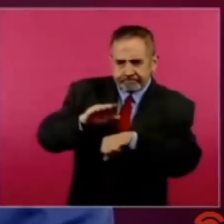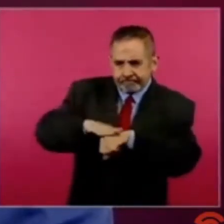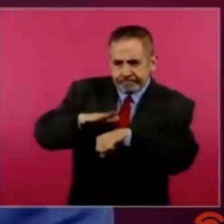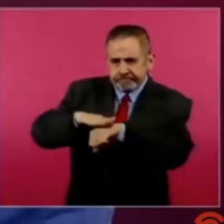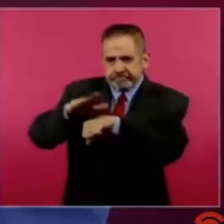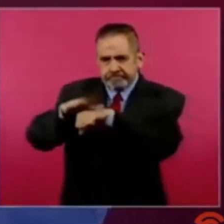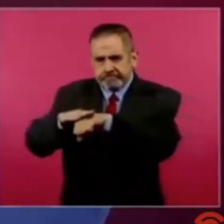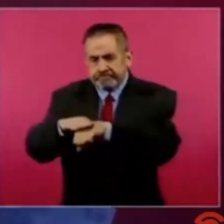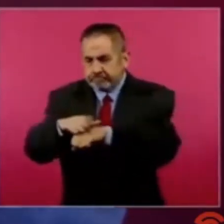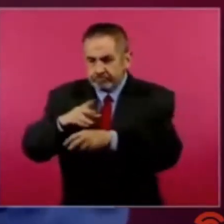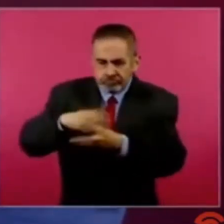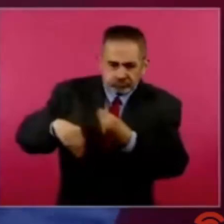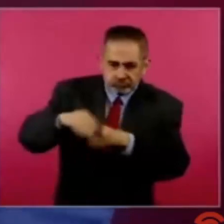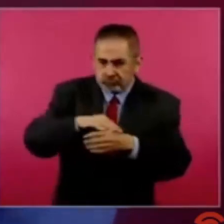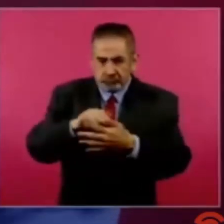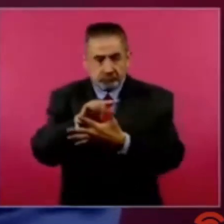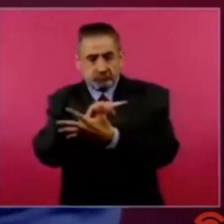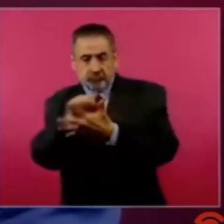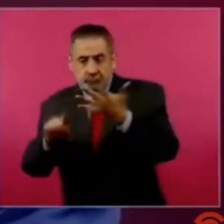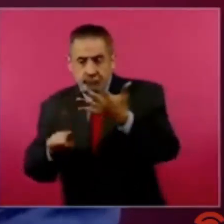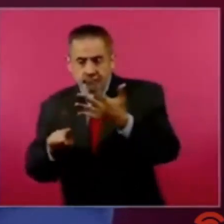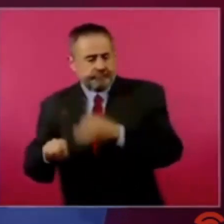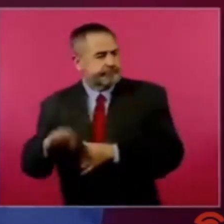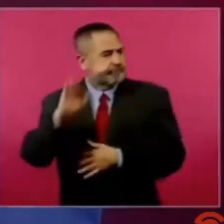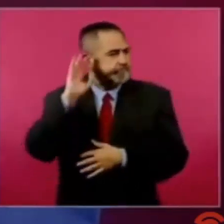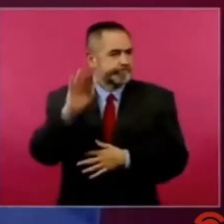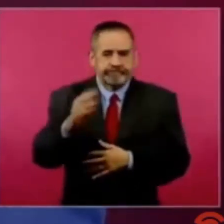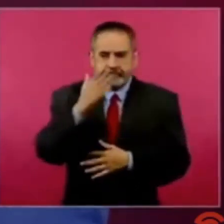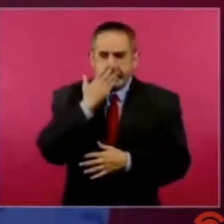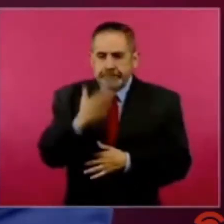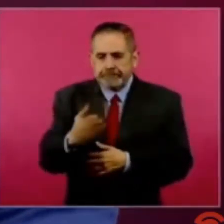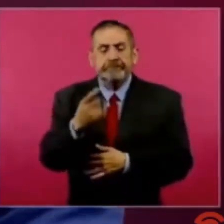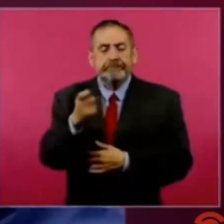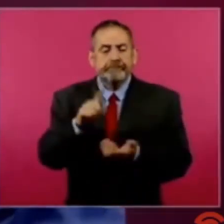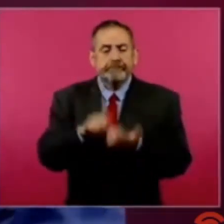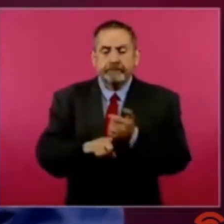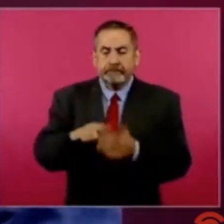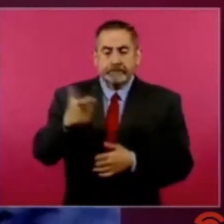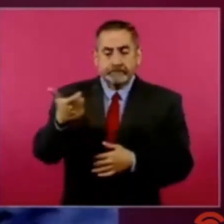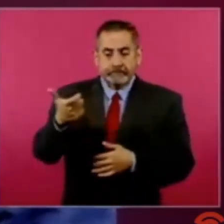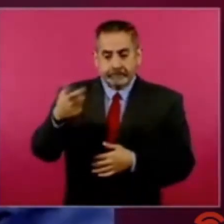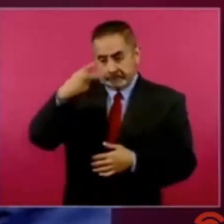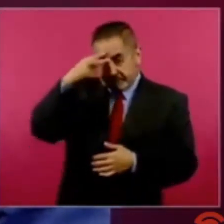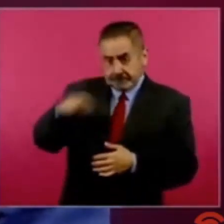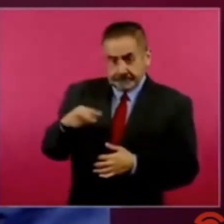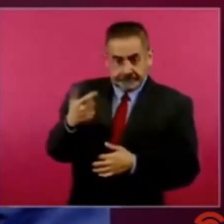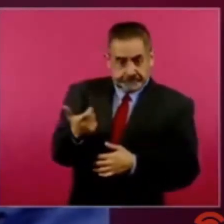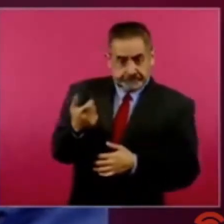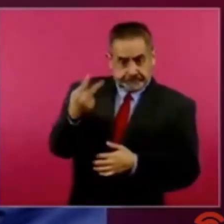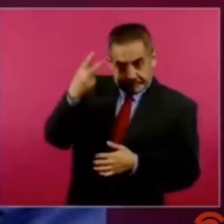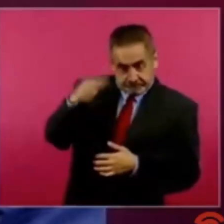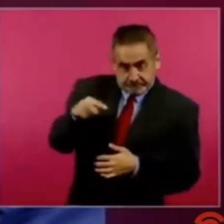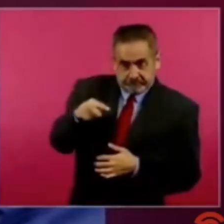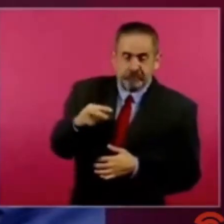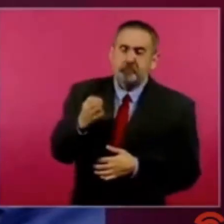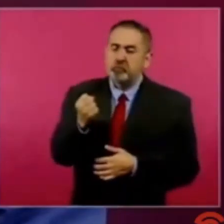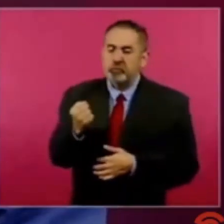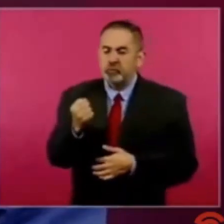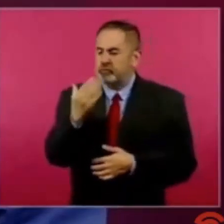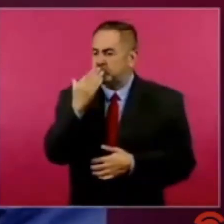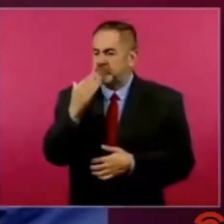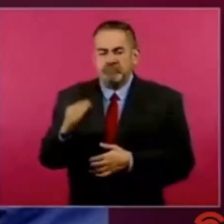de interés. Todo eso es lo que ha llevado a que el peso